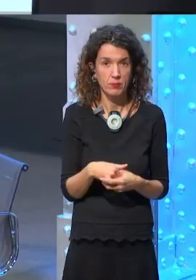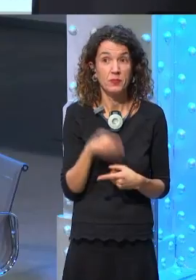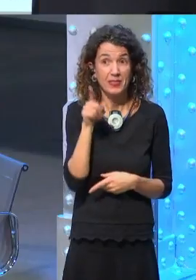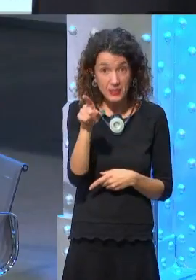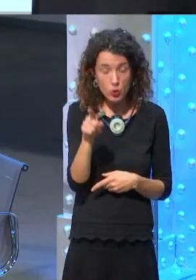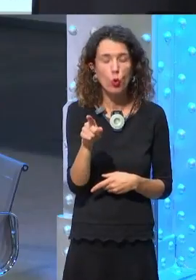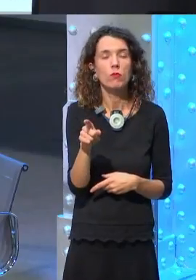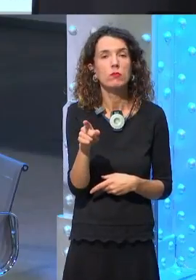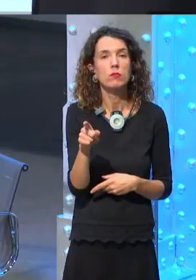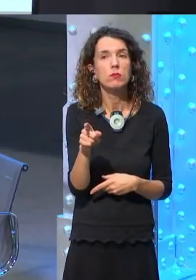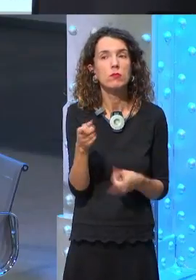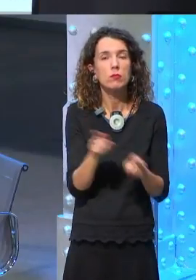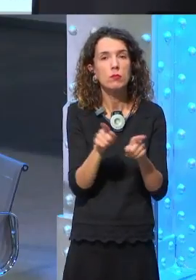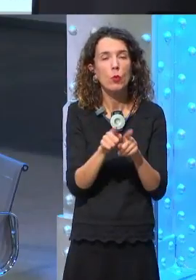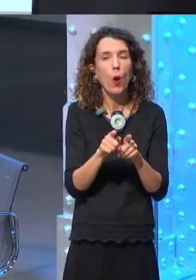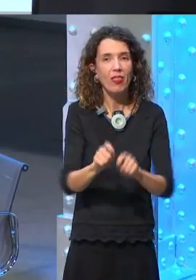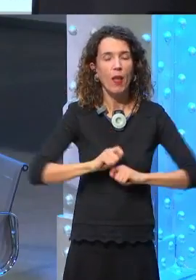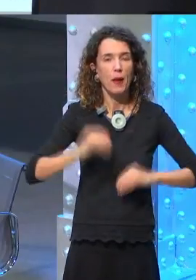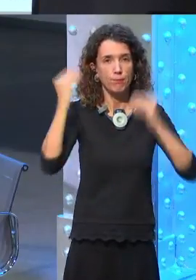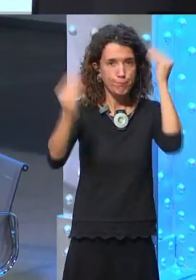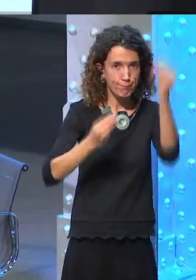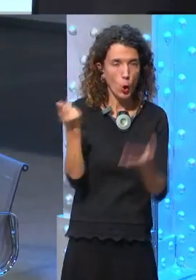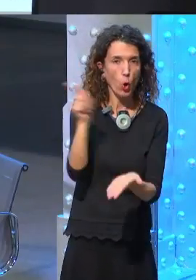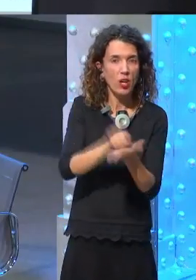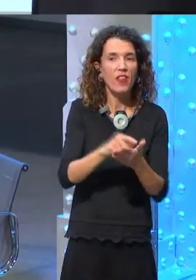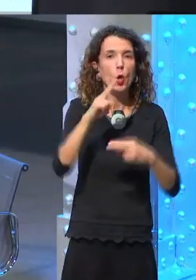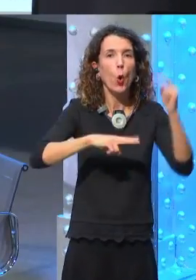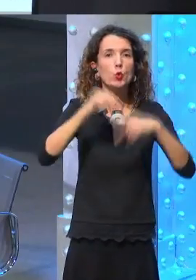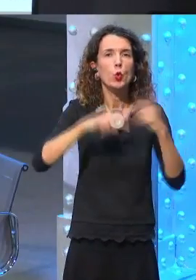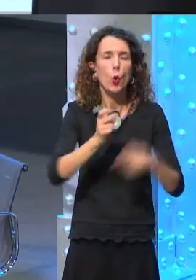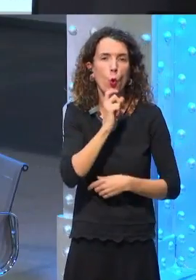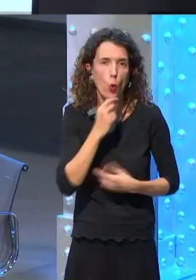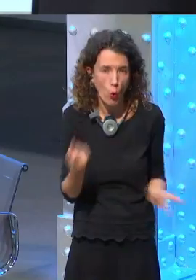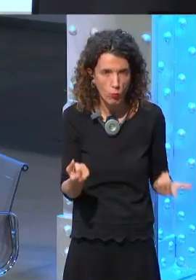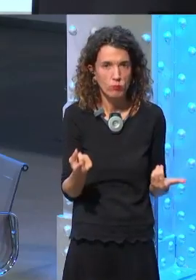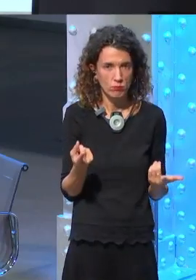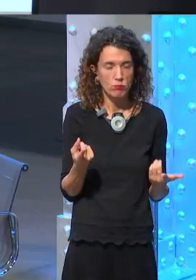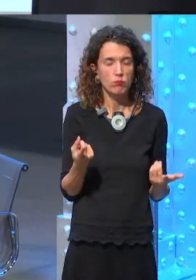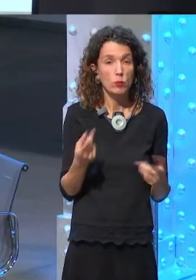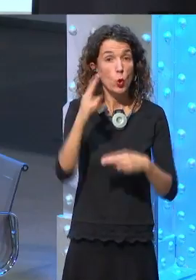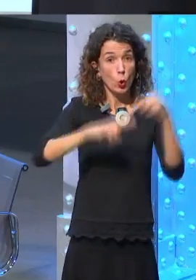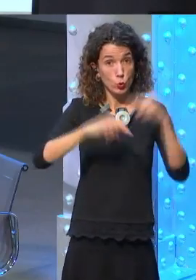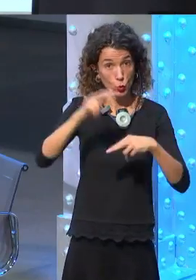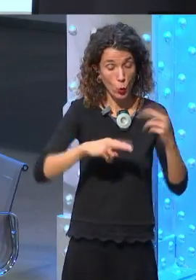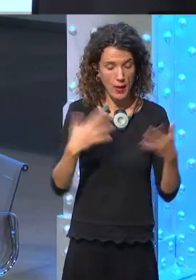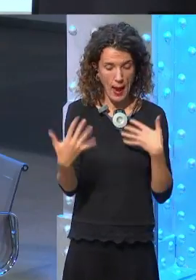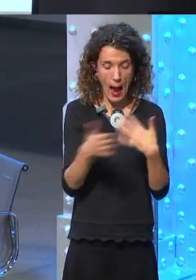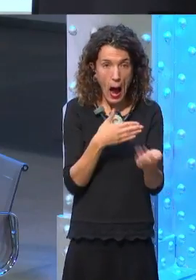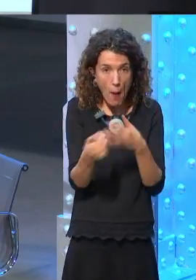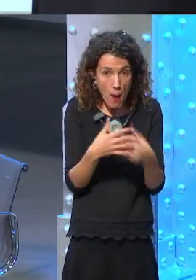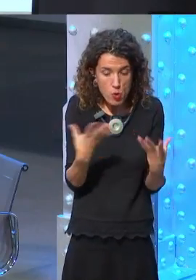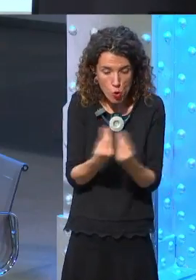Y eso nos lleva a un replanteamiento de la construcción. ¿Se construye a mano o